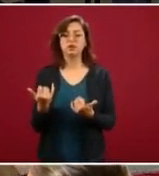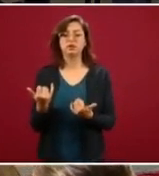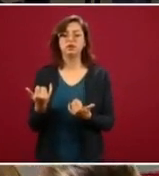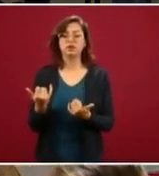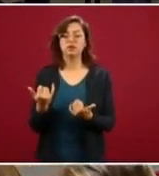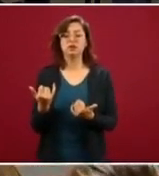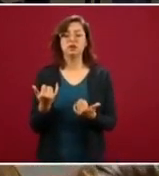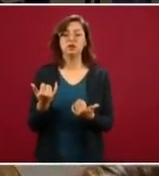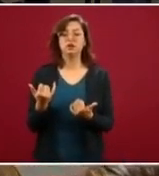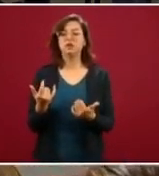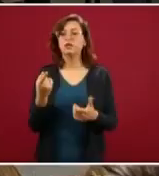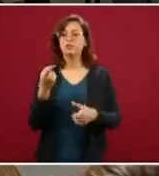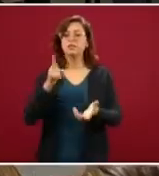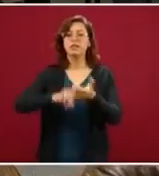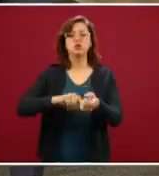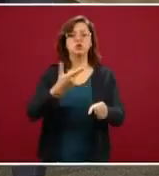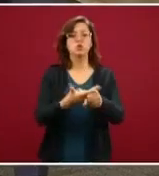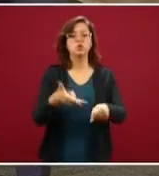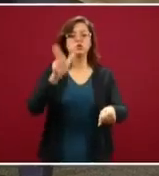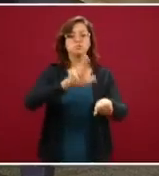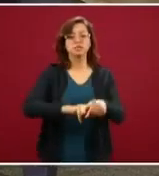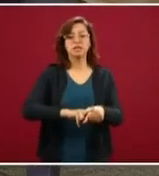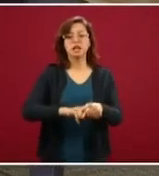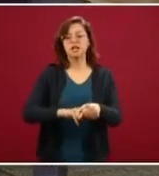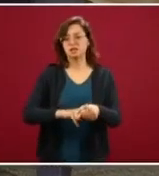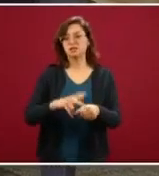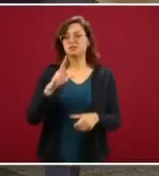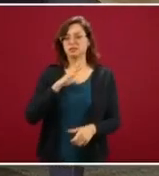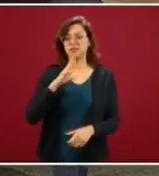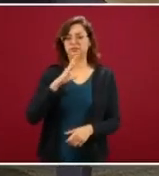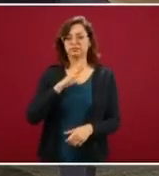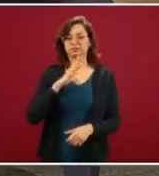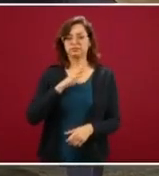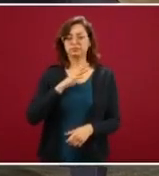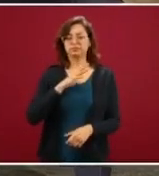Funcionan en cada hospital. Tienen 4